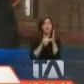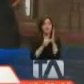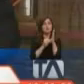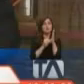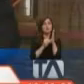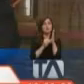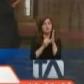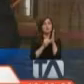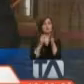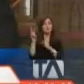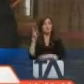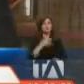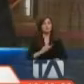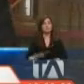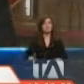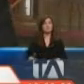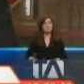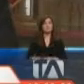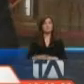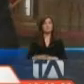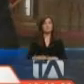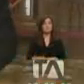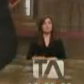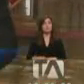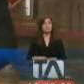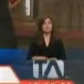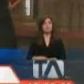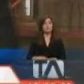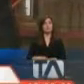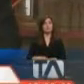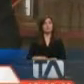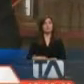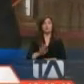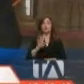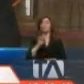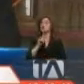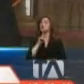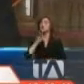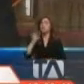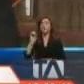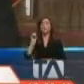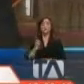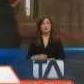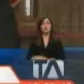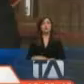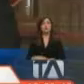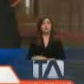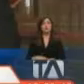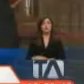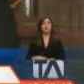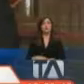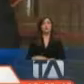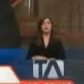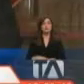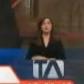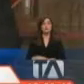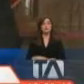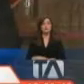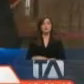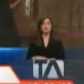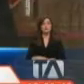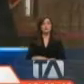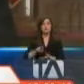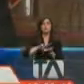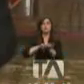el vicepresidente de la República, Jorge Glass, y de su tío Ricardo Rivera. Aquí la reunión